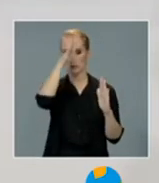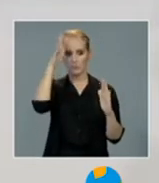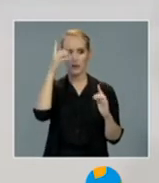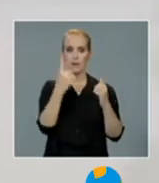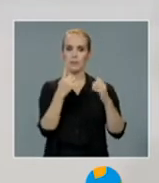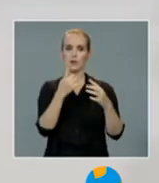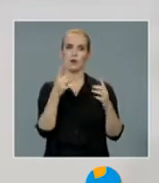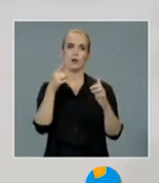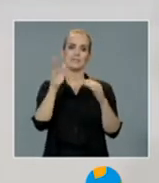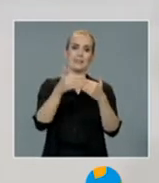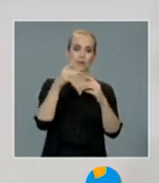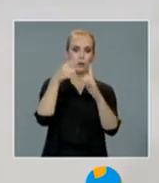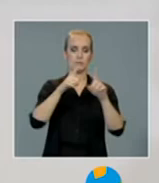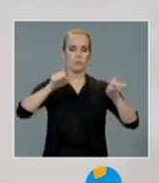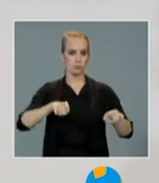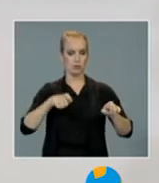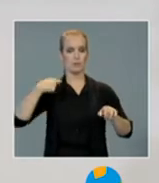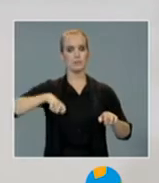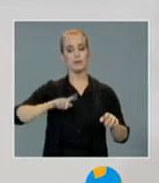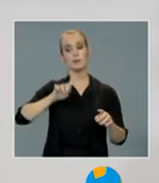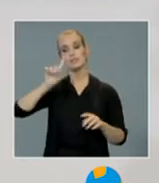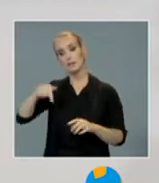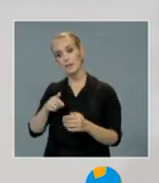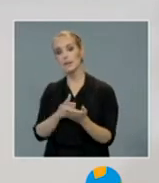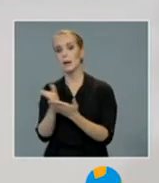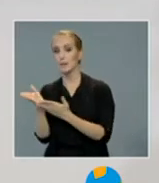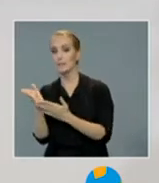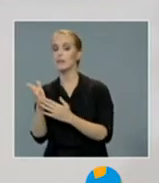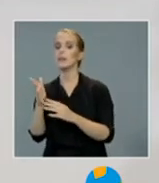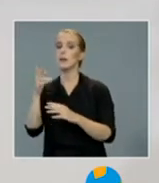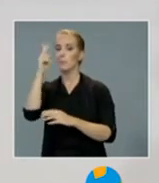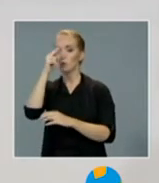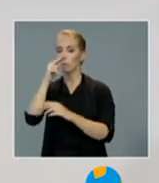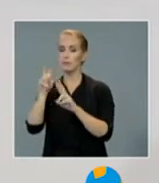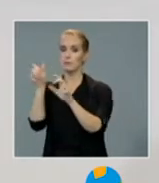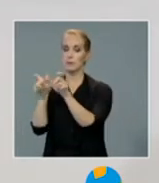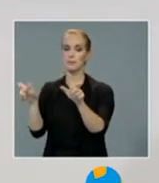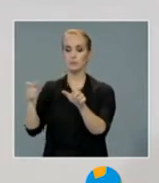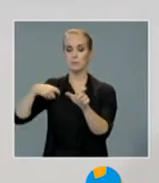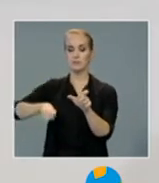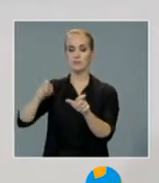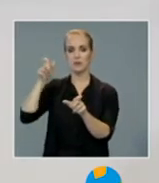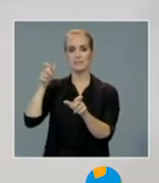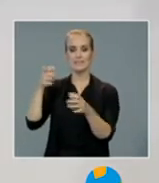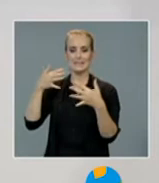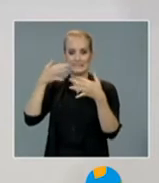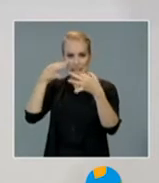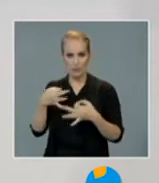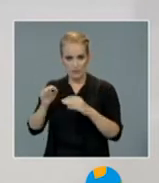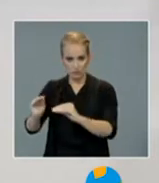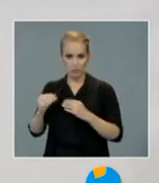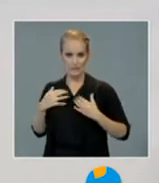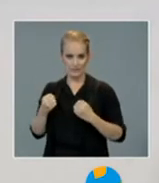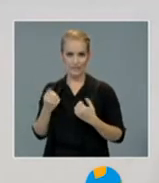se une la necesidad de garantizar la seguridad para profesionales y para el personal que acude a los centros de salud a los consultorios